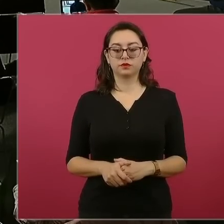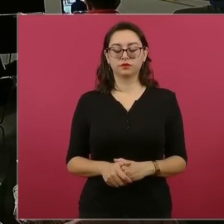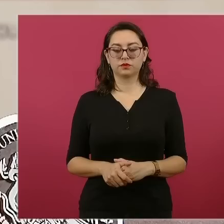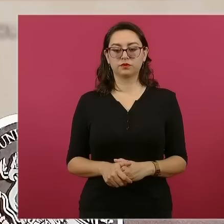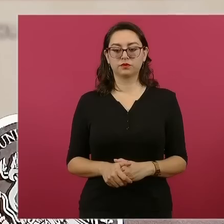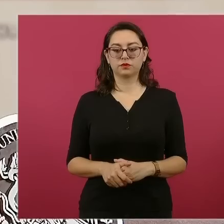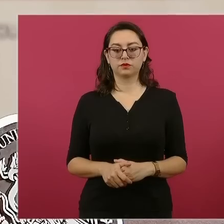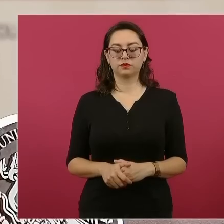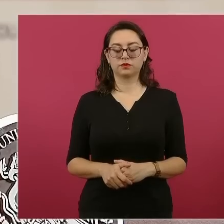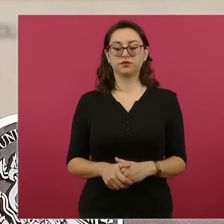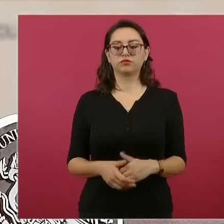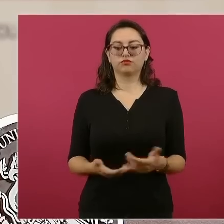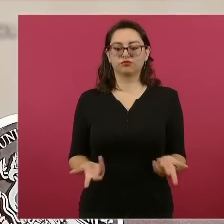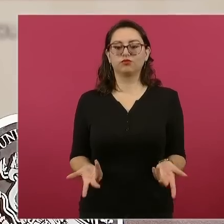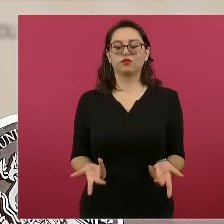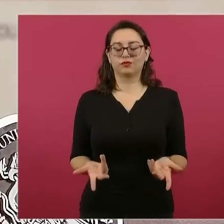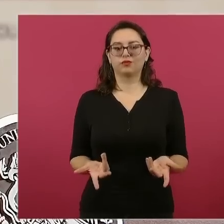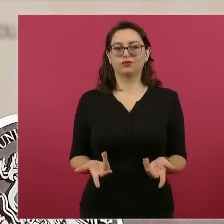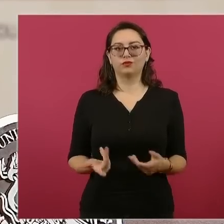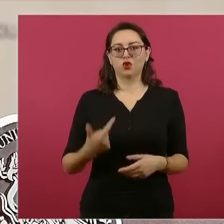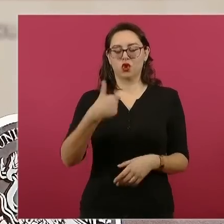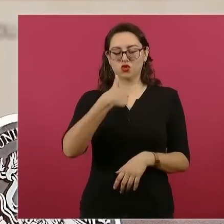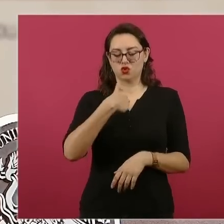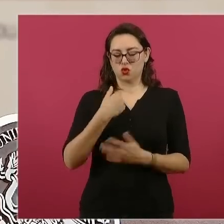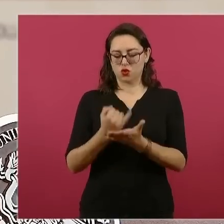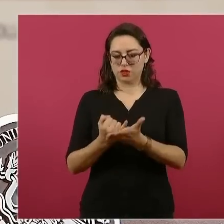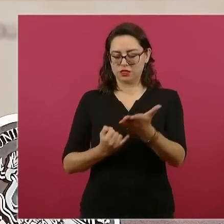las decisiones que se toman.